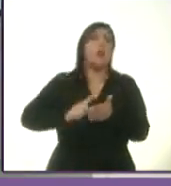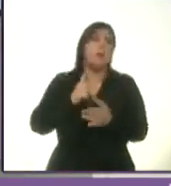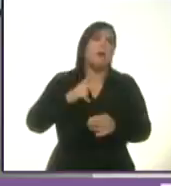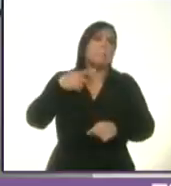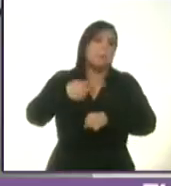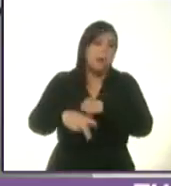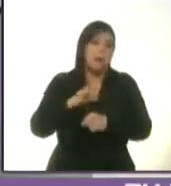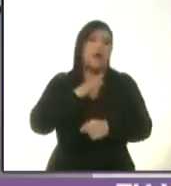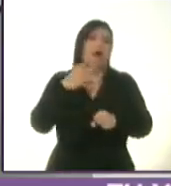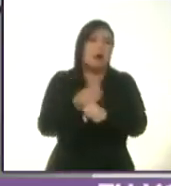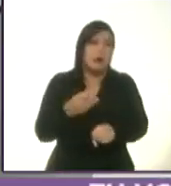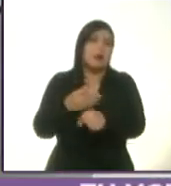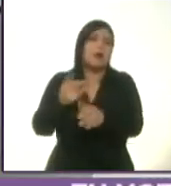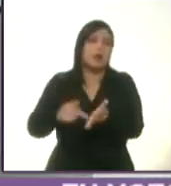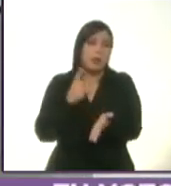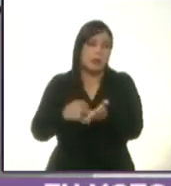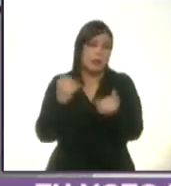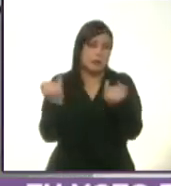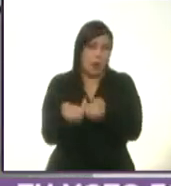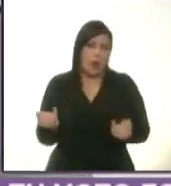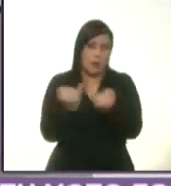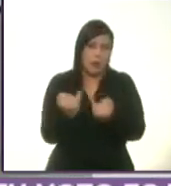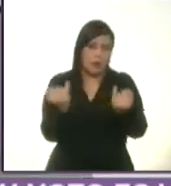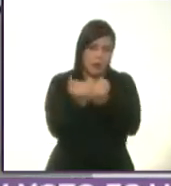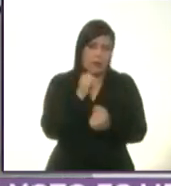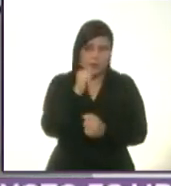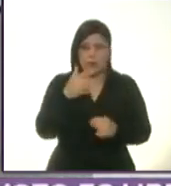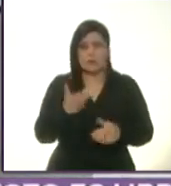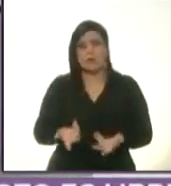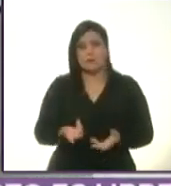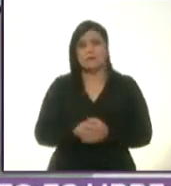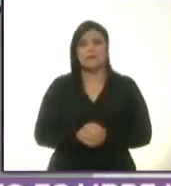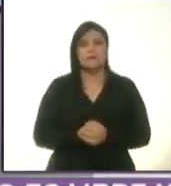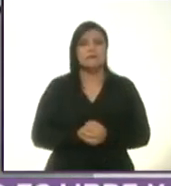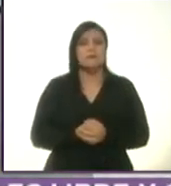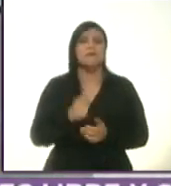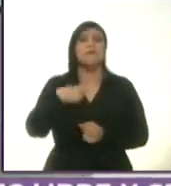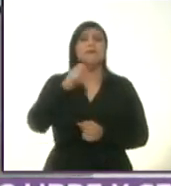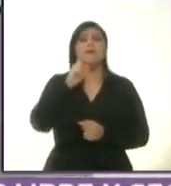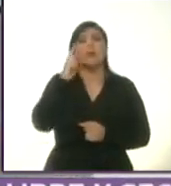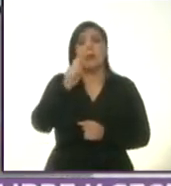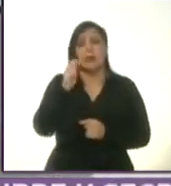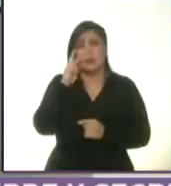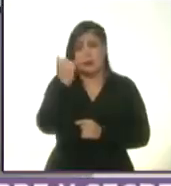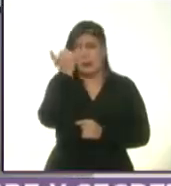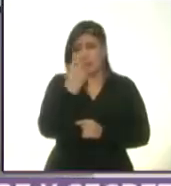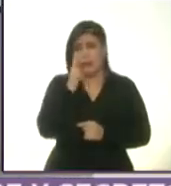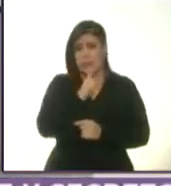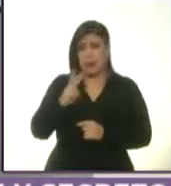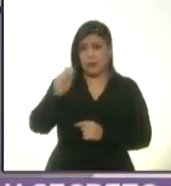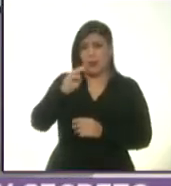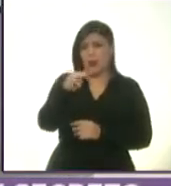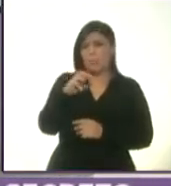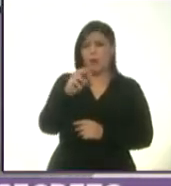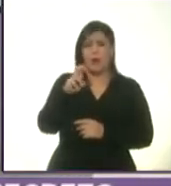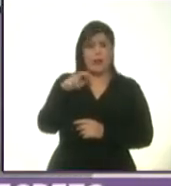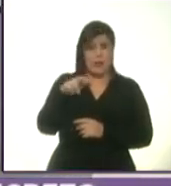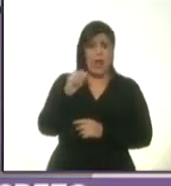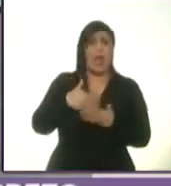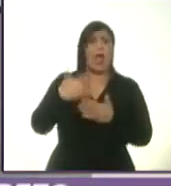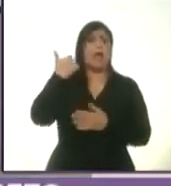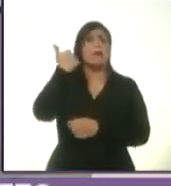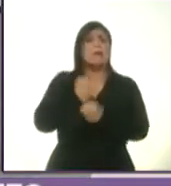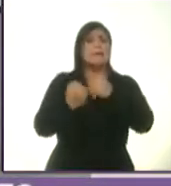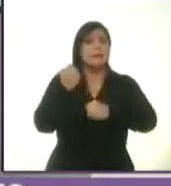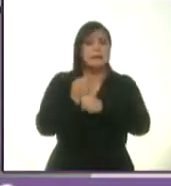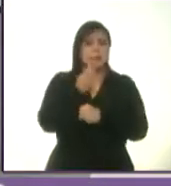y aquí en esta imagen vemos que todos los que hoy están en morena fueron los que nos vinieron a decir hace seis años